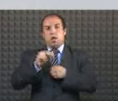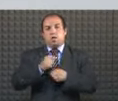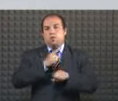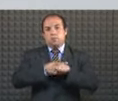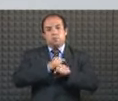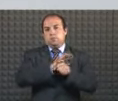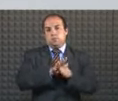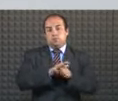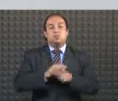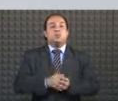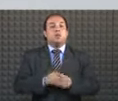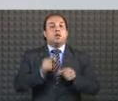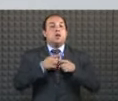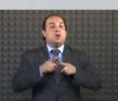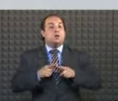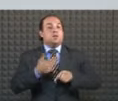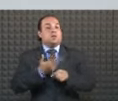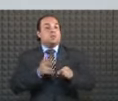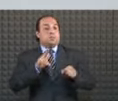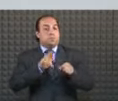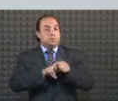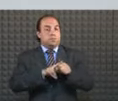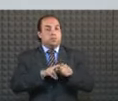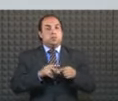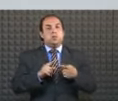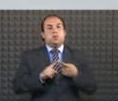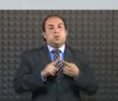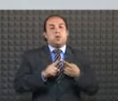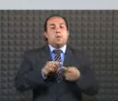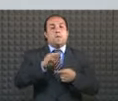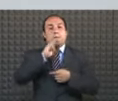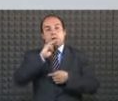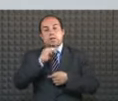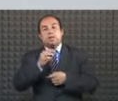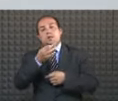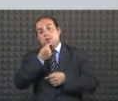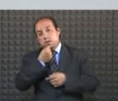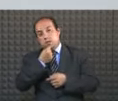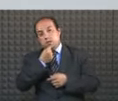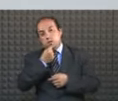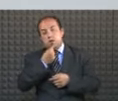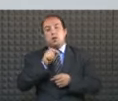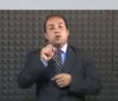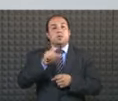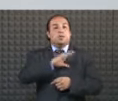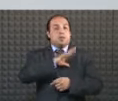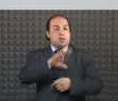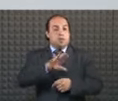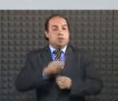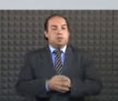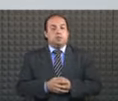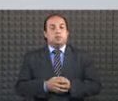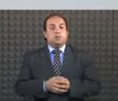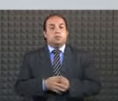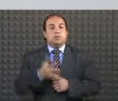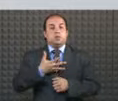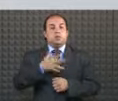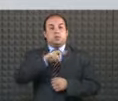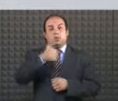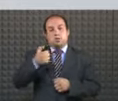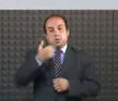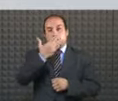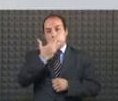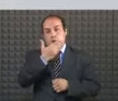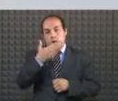en varios de nuestros hospitales materno-infantiles y generales. Entonces sí aumentamos ya de 600 a 1000